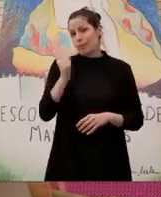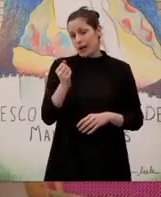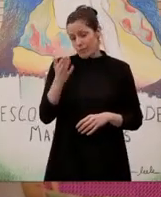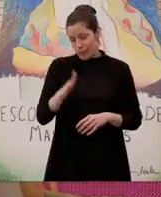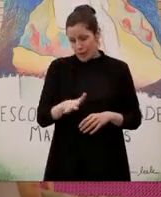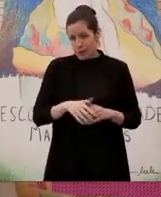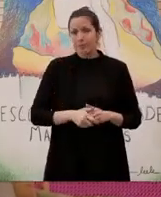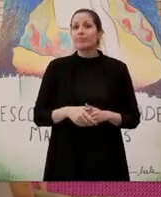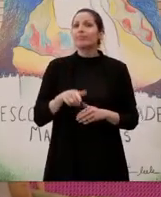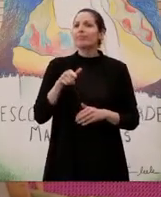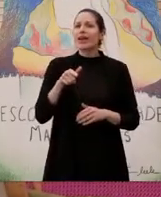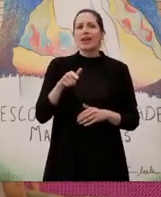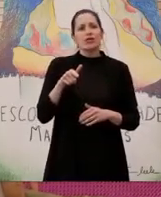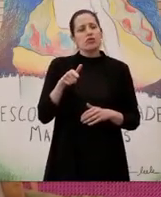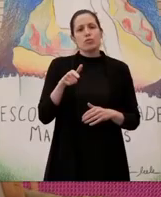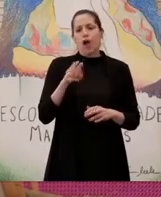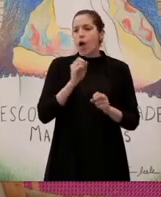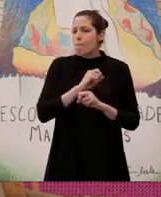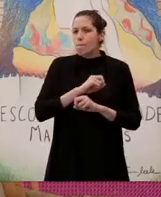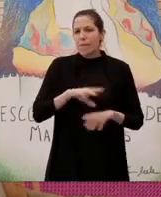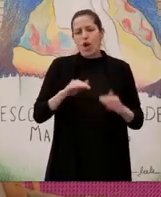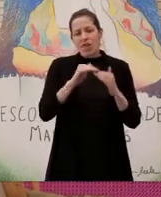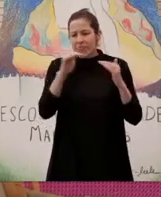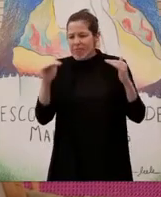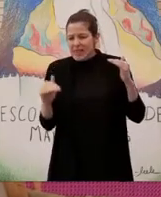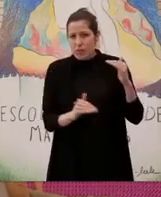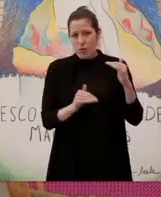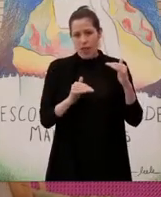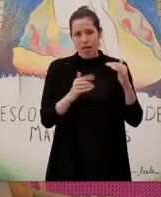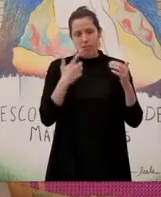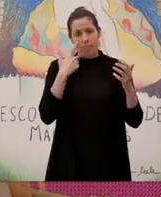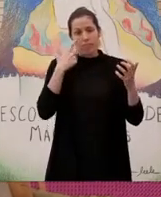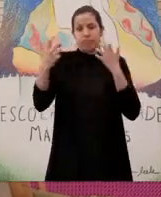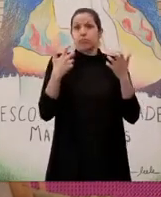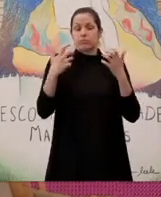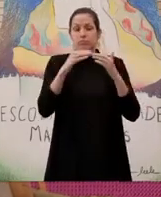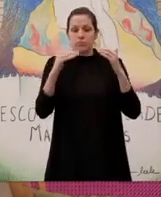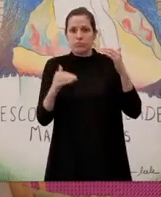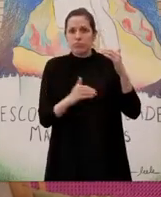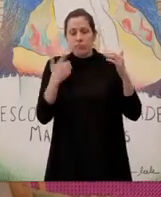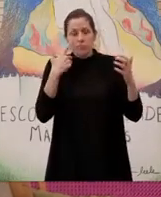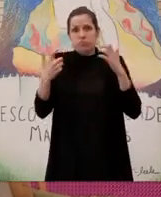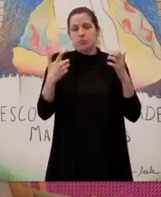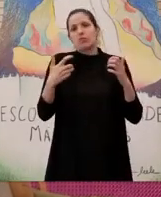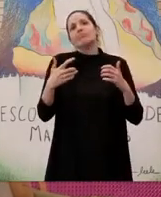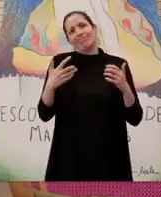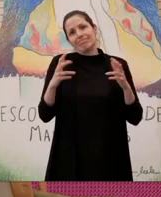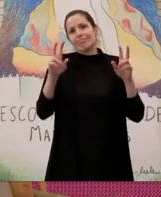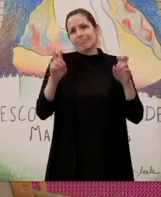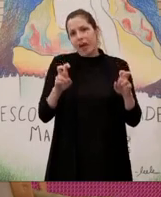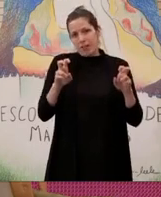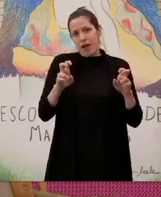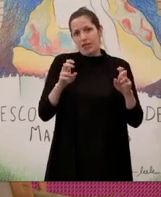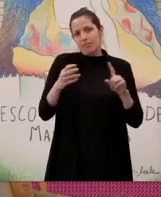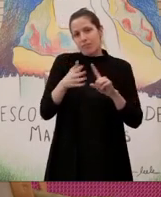más dramática las desigualdades O sea que he apuntado y se ver entonces no no hay dudas políticas